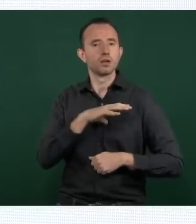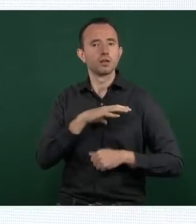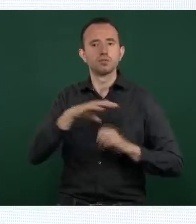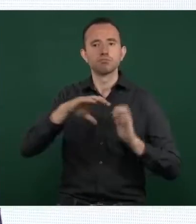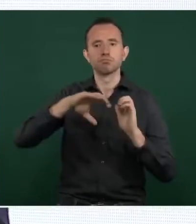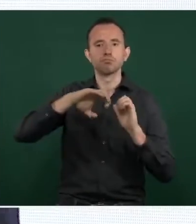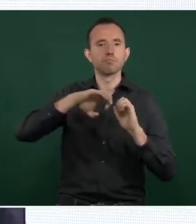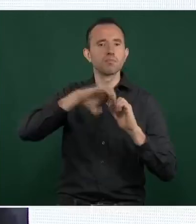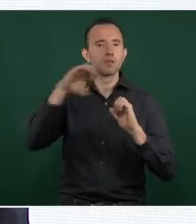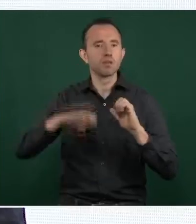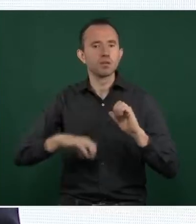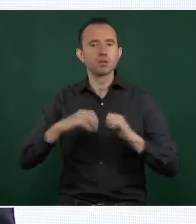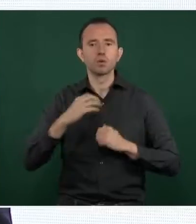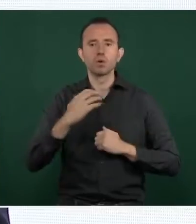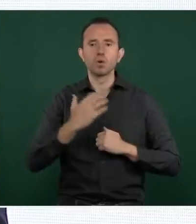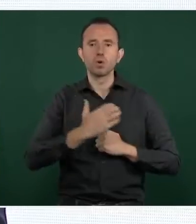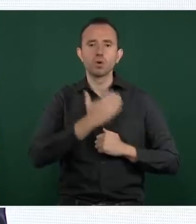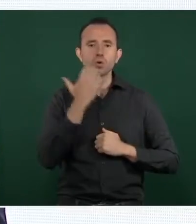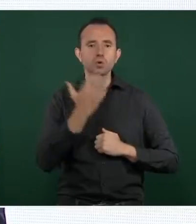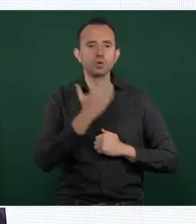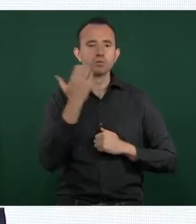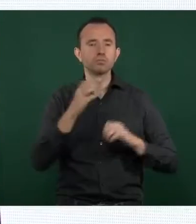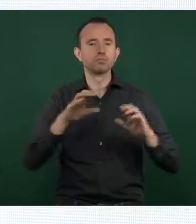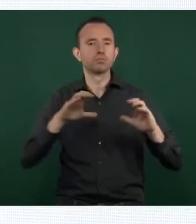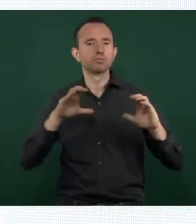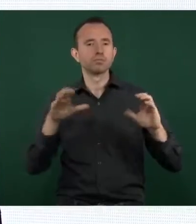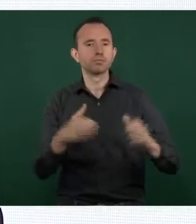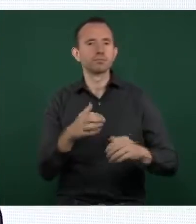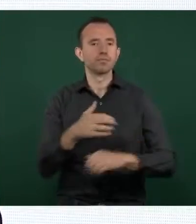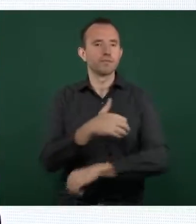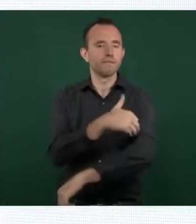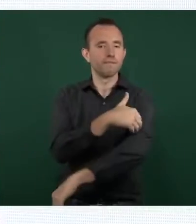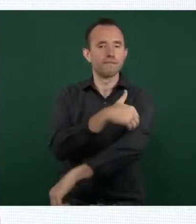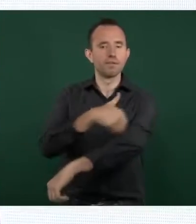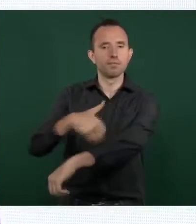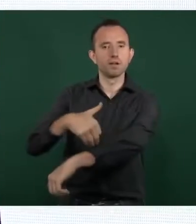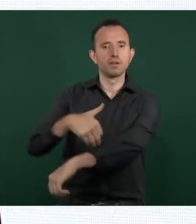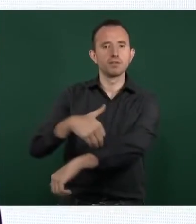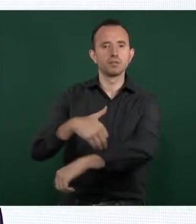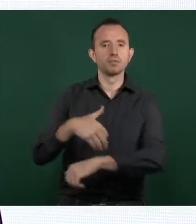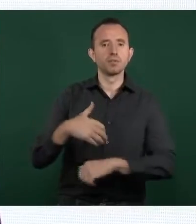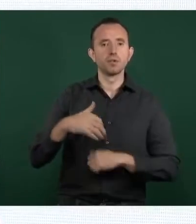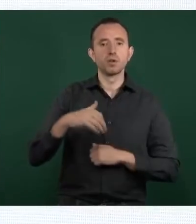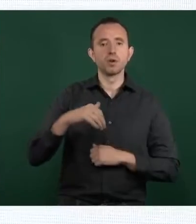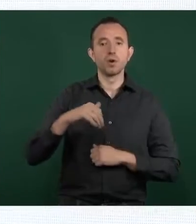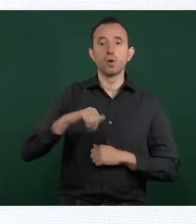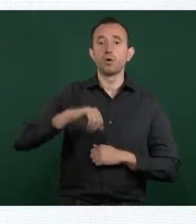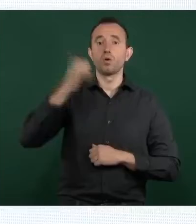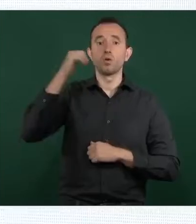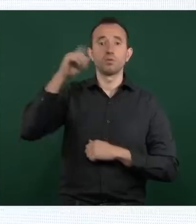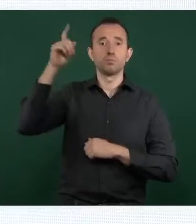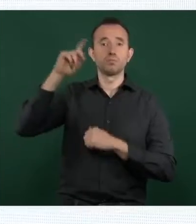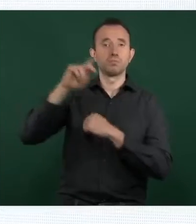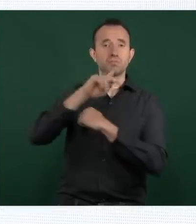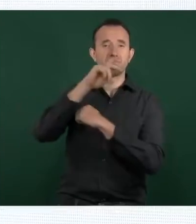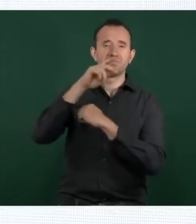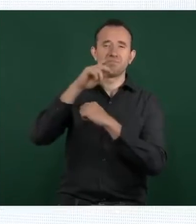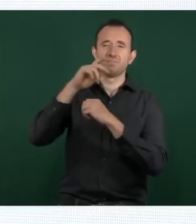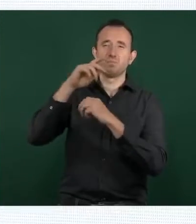costumbres en nuestras familias que no se tienen en otras partes del mundo.